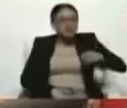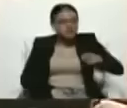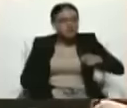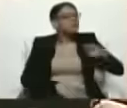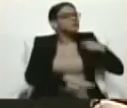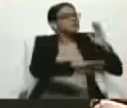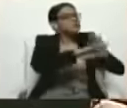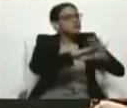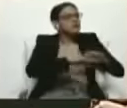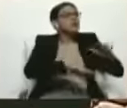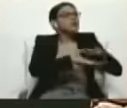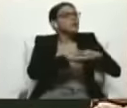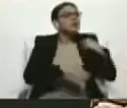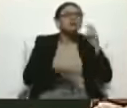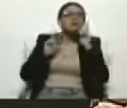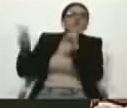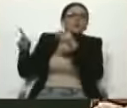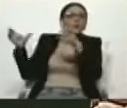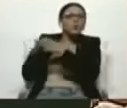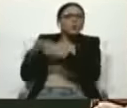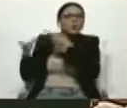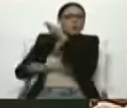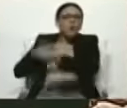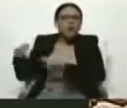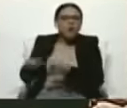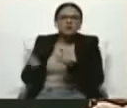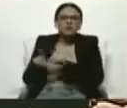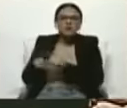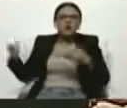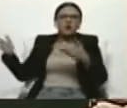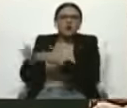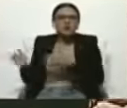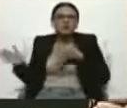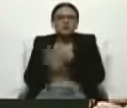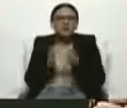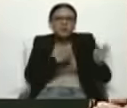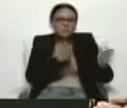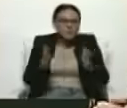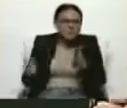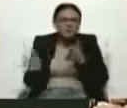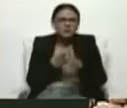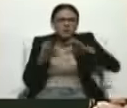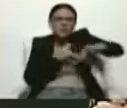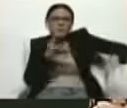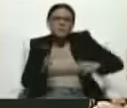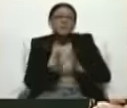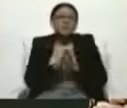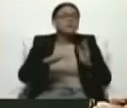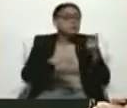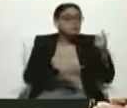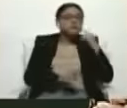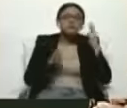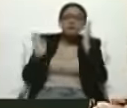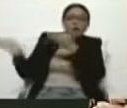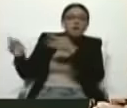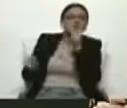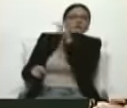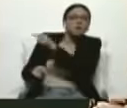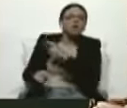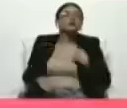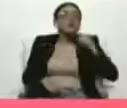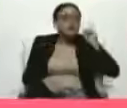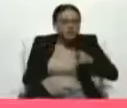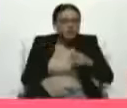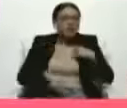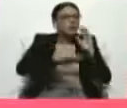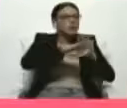¿Qué debe hacer el cuadrante de paz? Actuar. Si el cuadrante de paz no actúa, bueno, la denuncia viene por el partido, por el pueblo organizado,